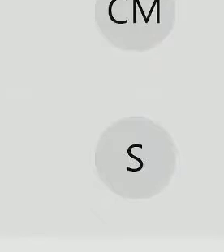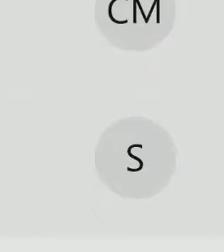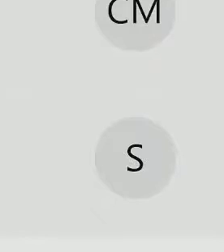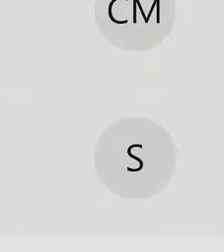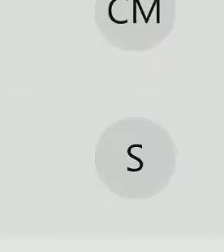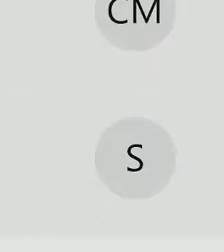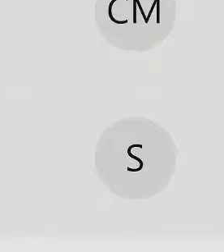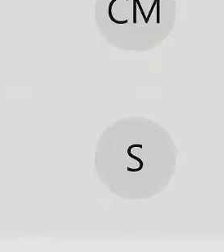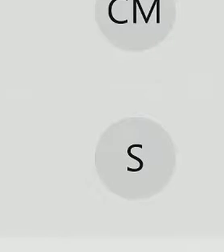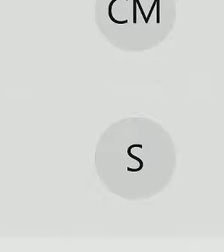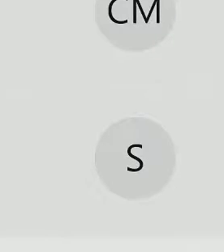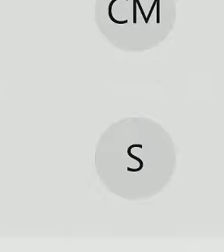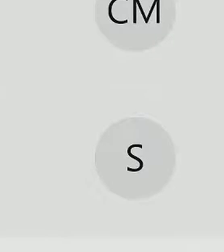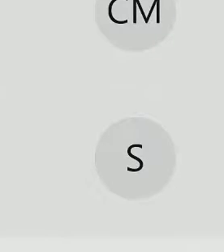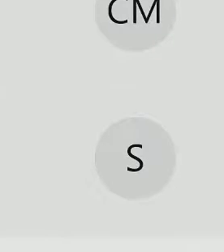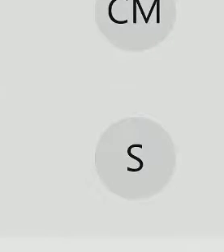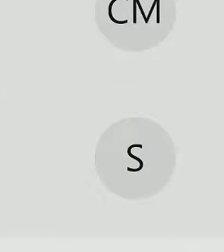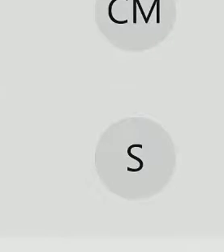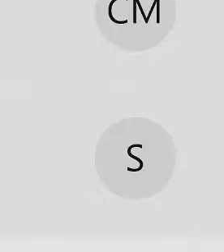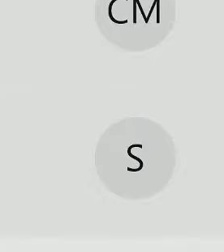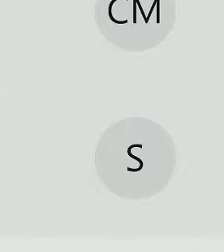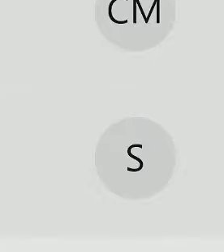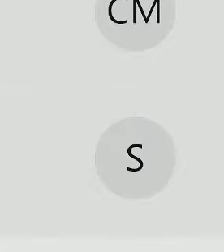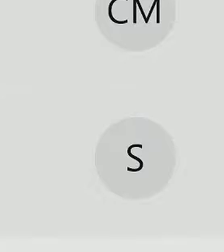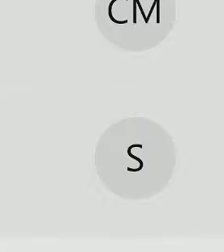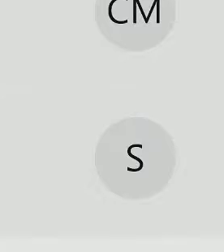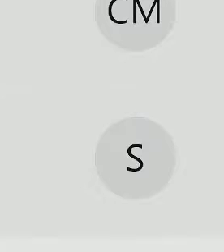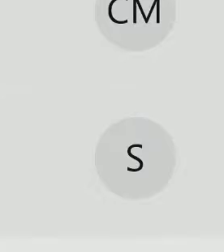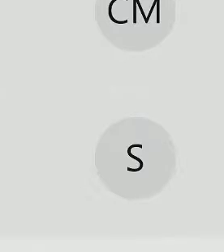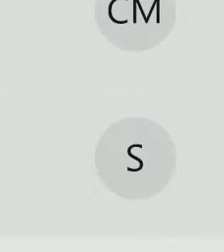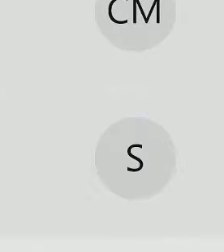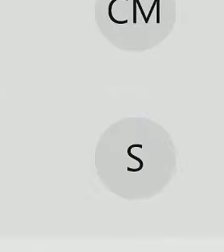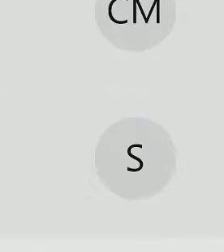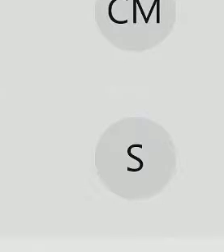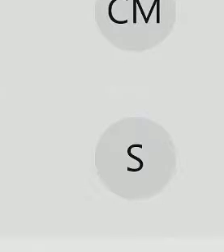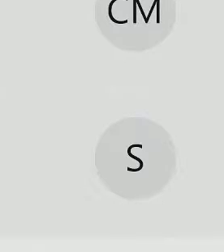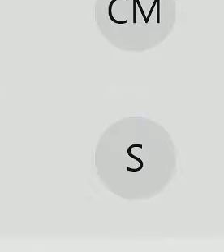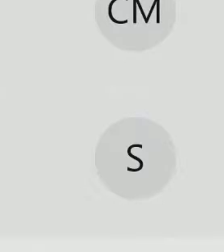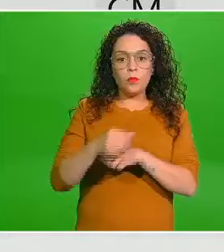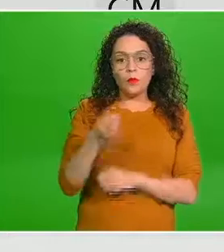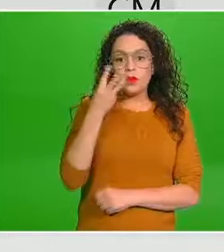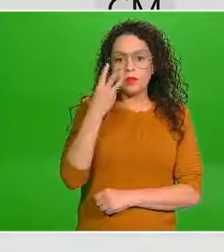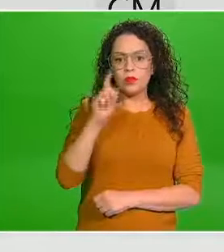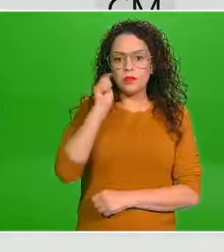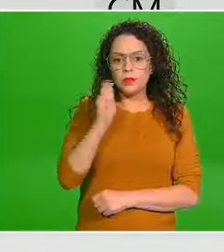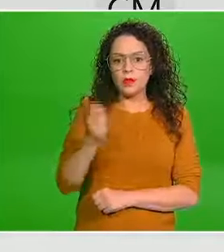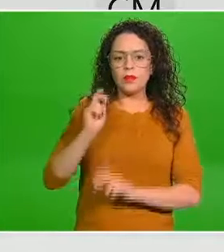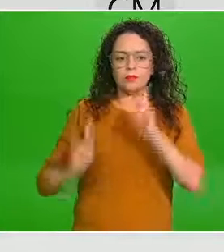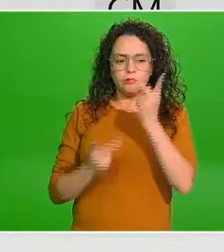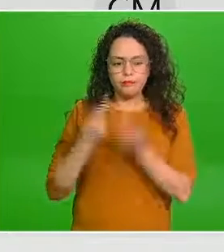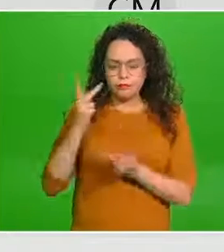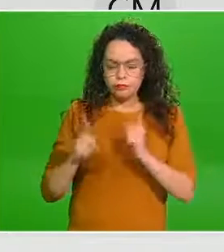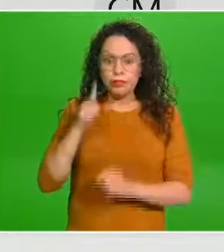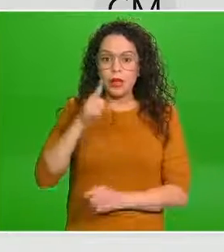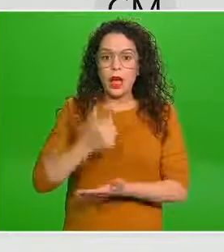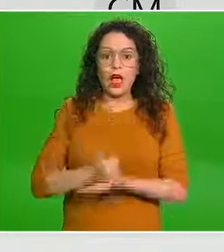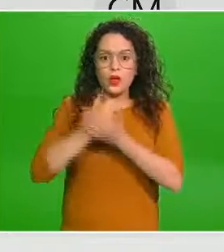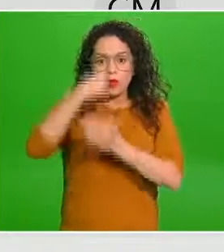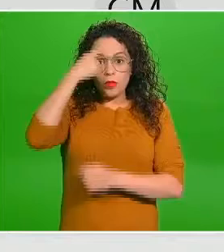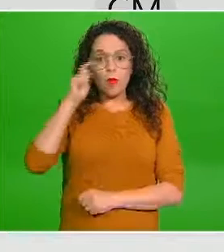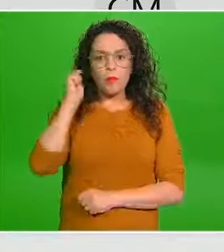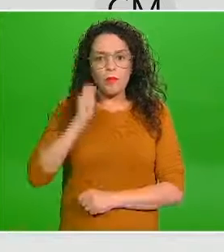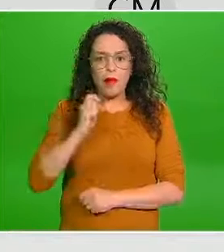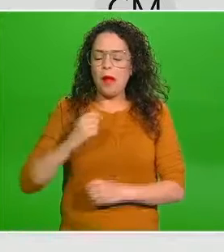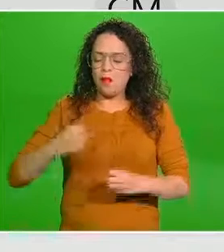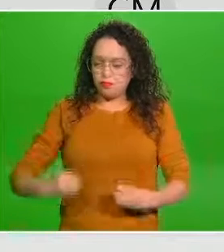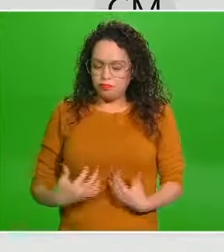3 son las leguminosas y alimentos de origen animal, como son las carnes y lácteos. Estos son fuentes de energía y proteínas para